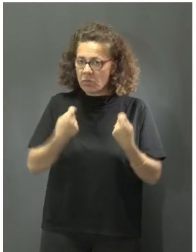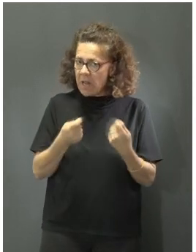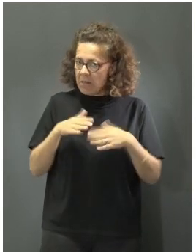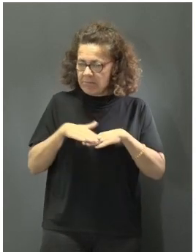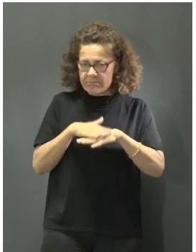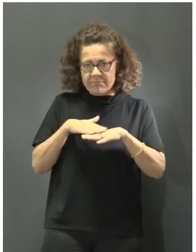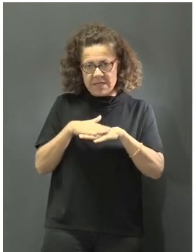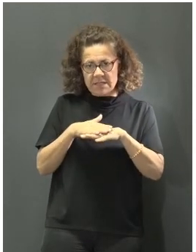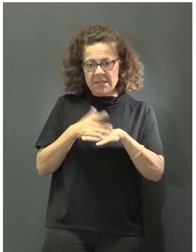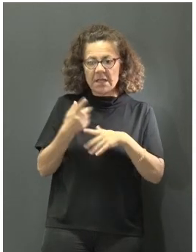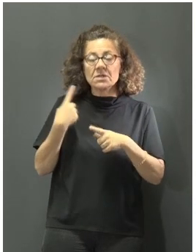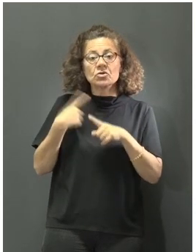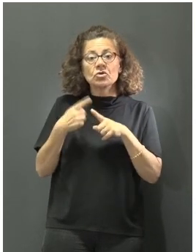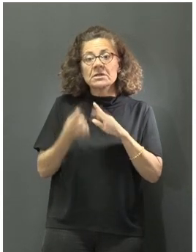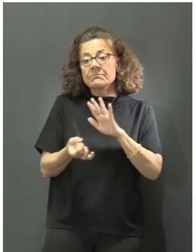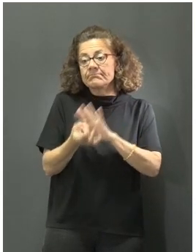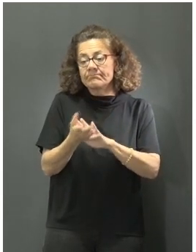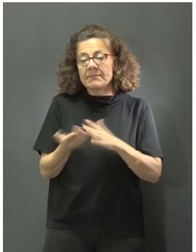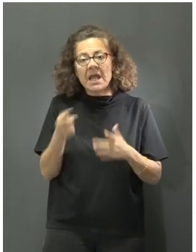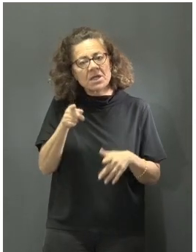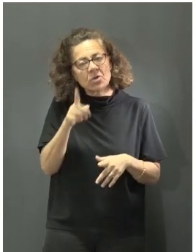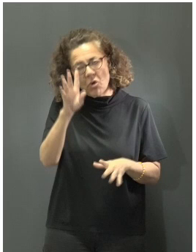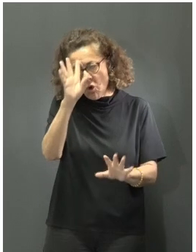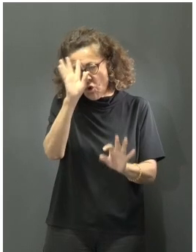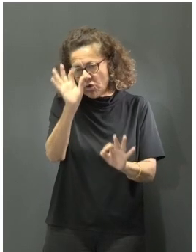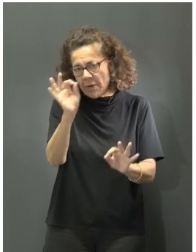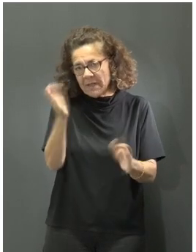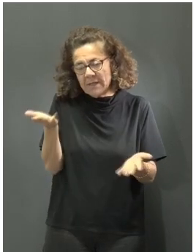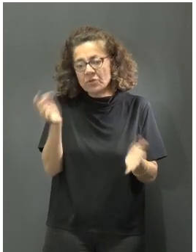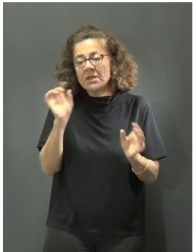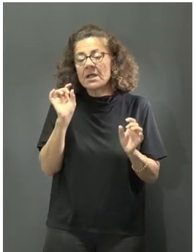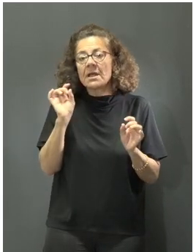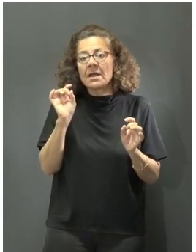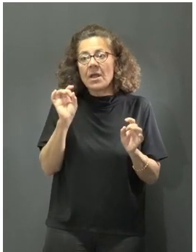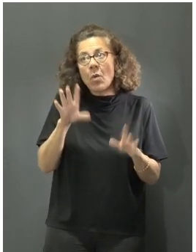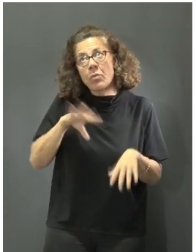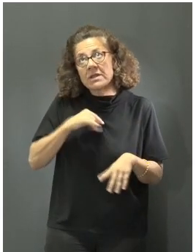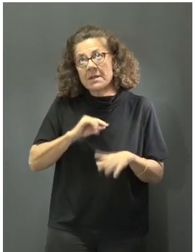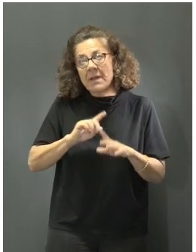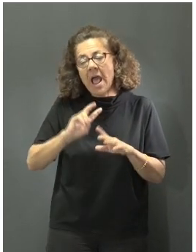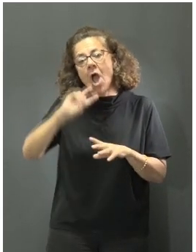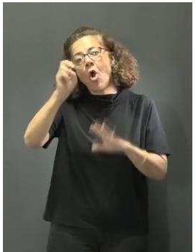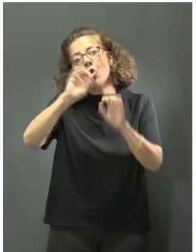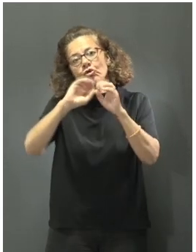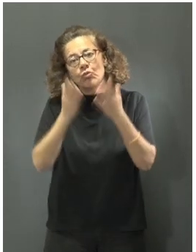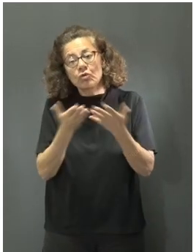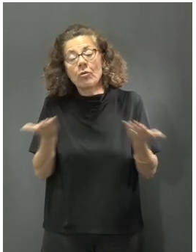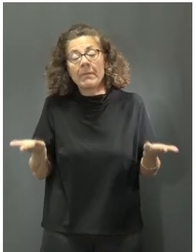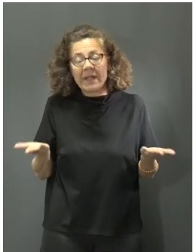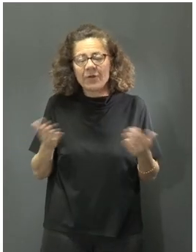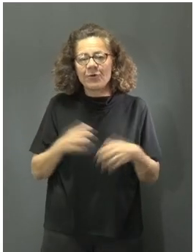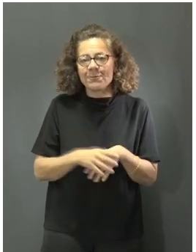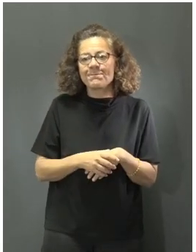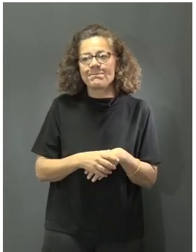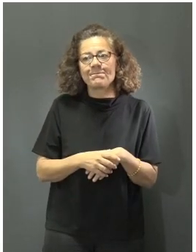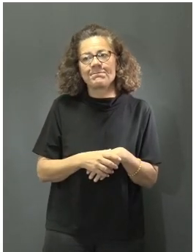¿no? Que las cosas vayan pasando. Eso, evidentemente, pues igual queda para otro mundo, pero bueno, creo